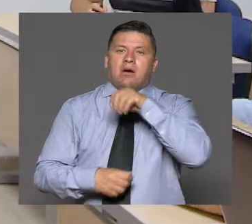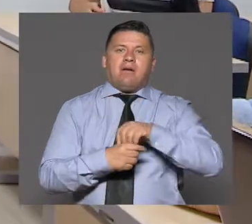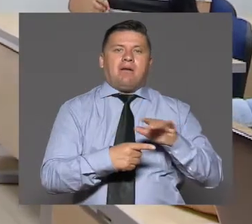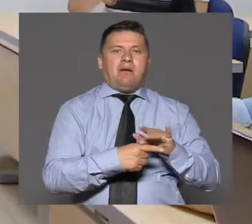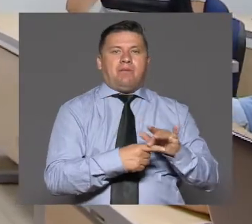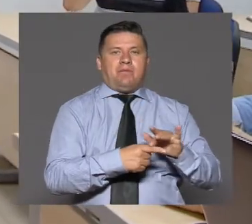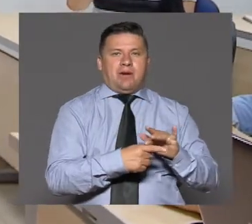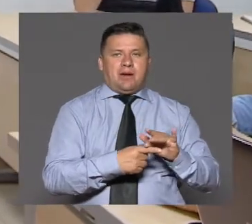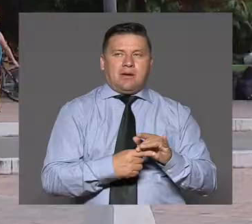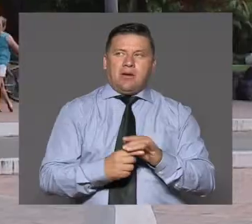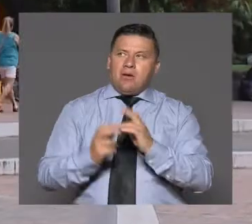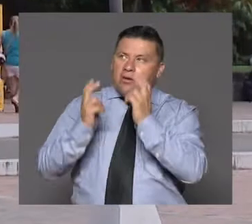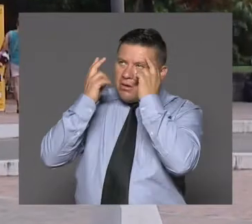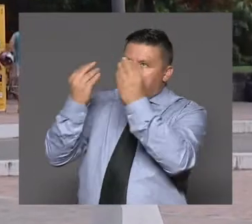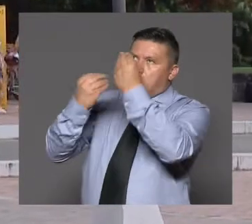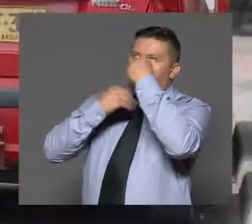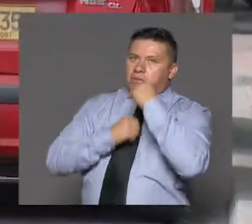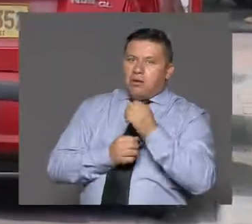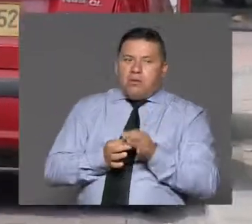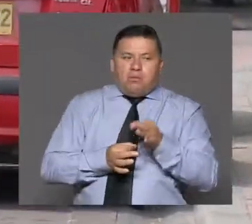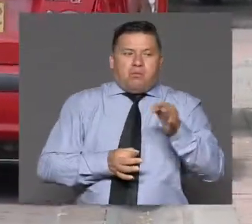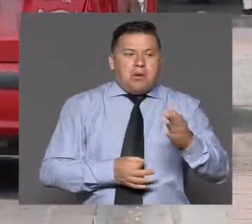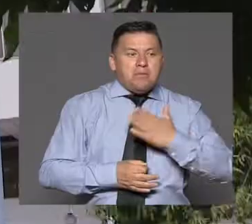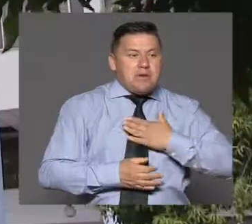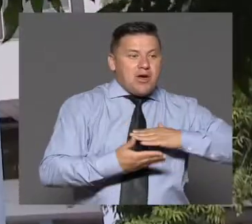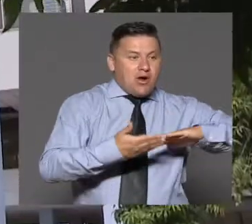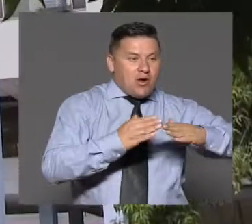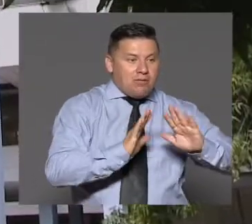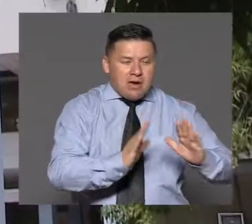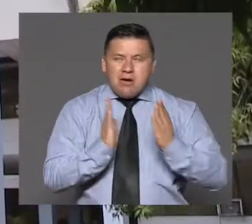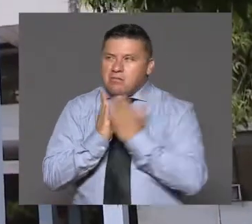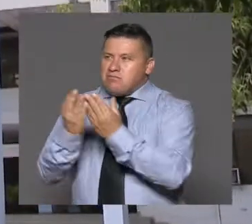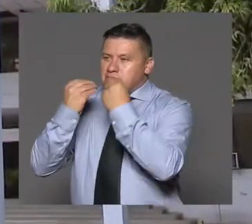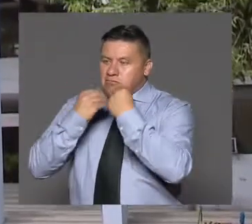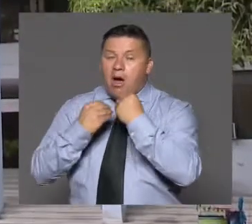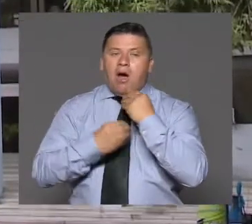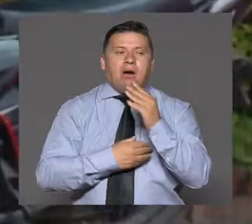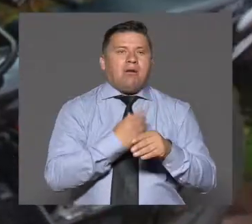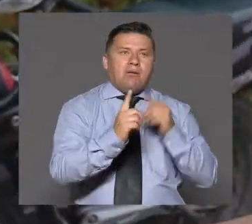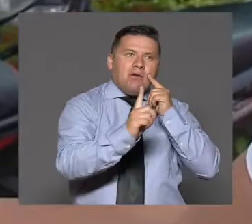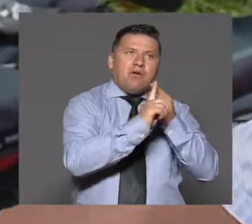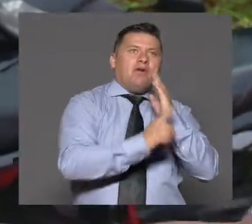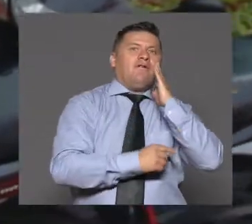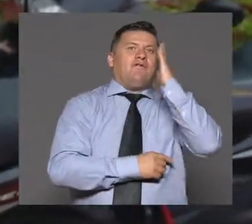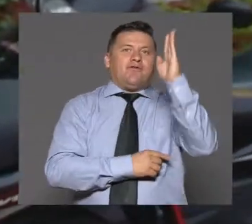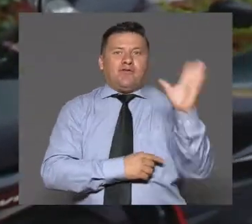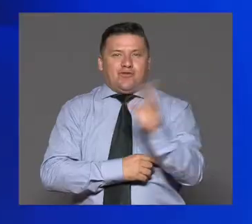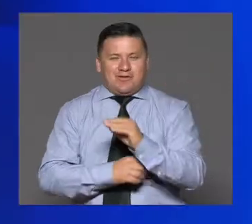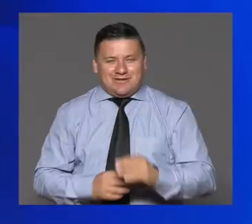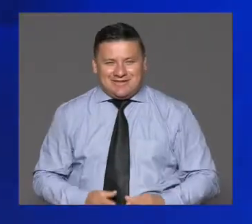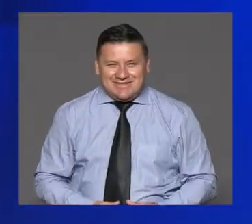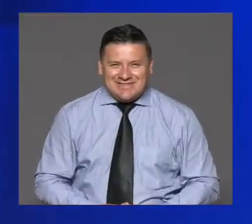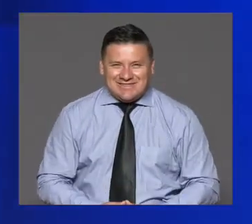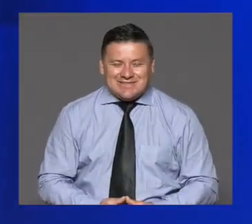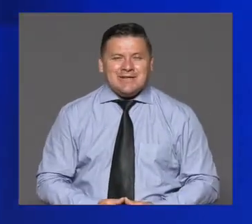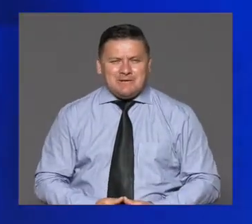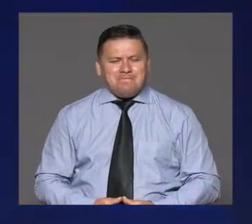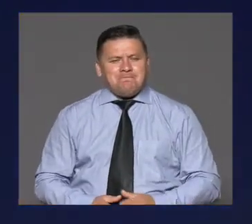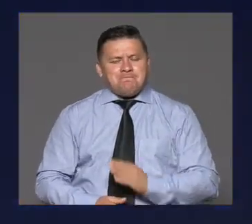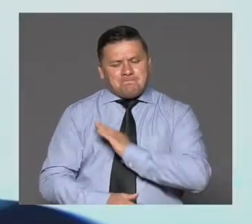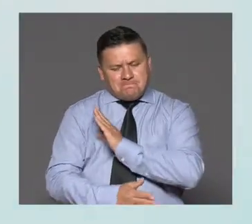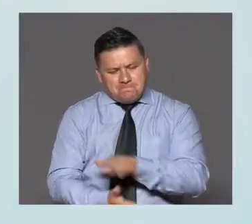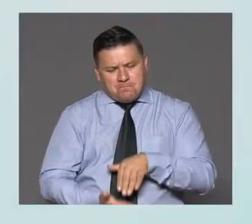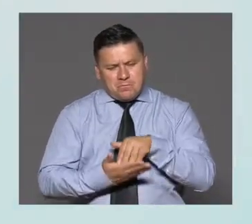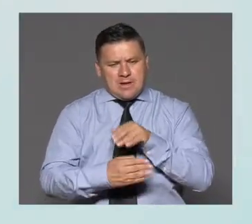los conocimientos adquiridos en sus regiones y comunidades, logrando el crecimiento y la proyección a futuro de estas. El